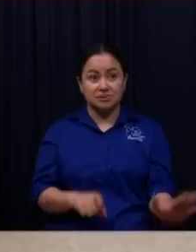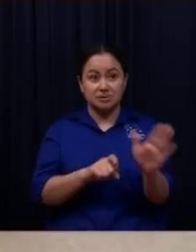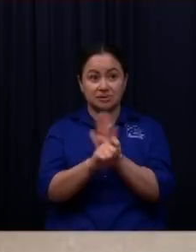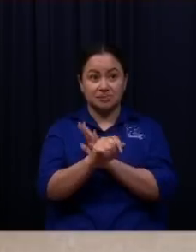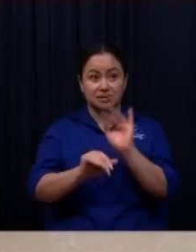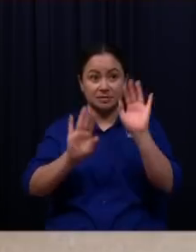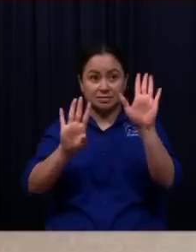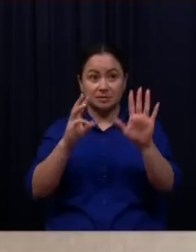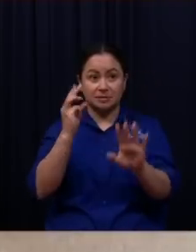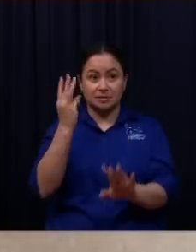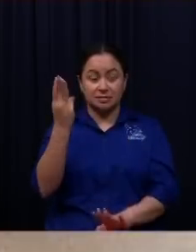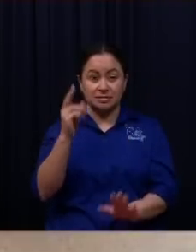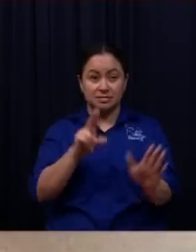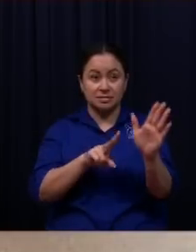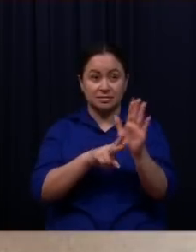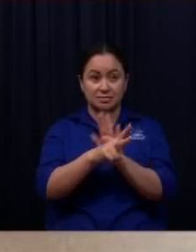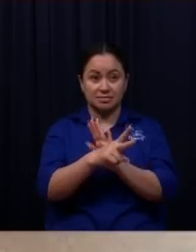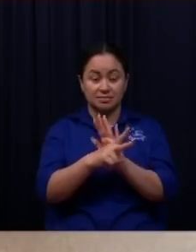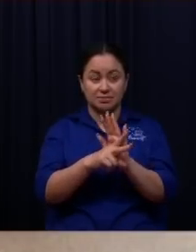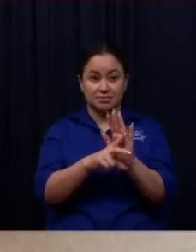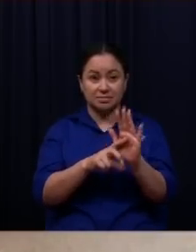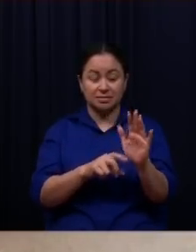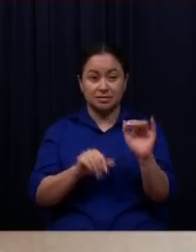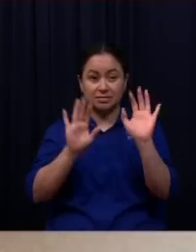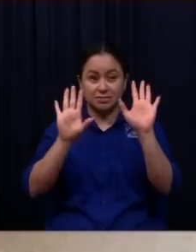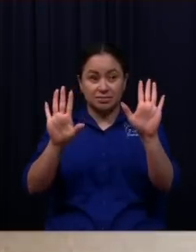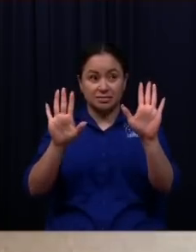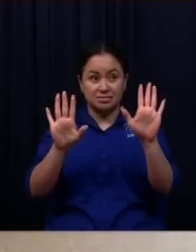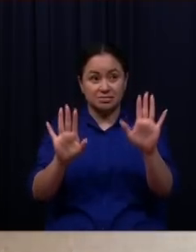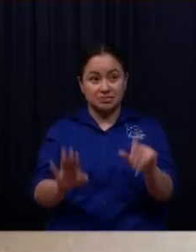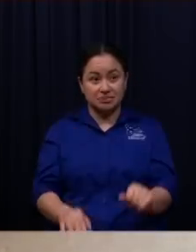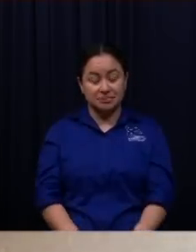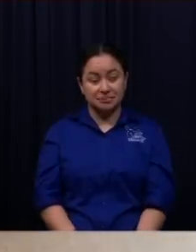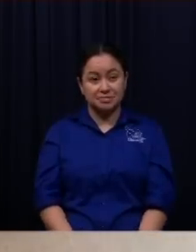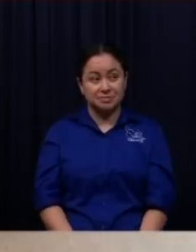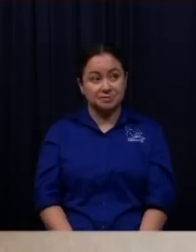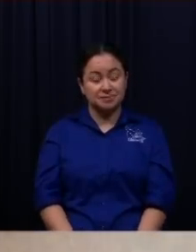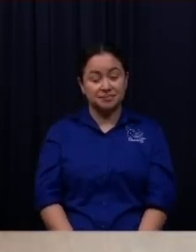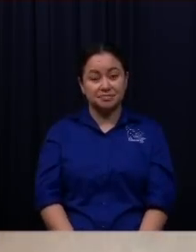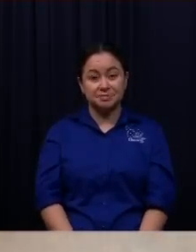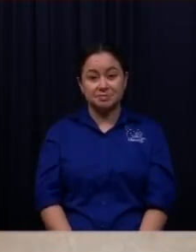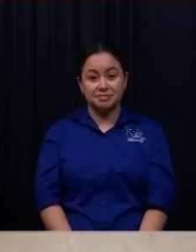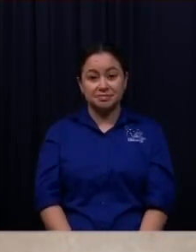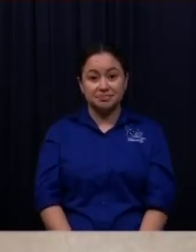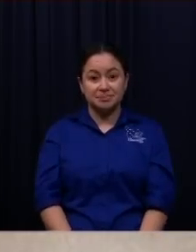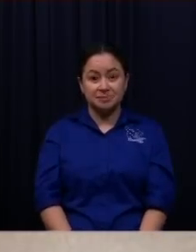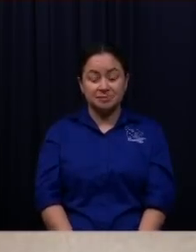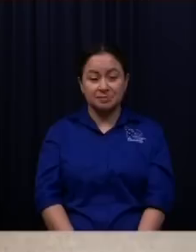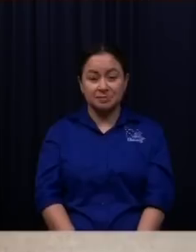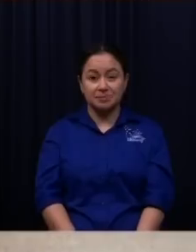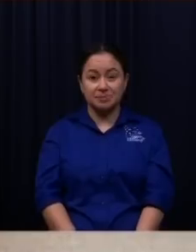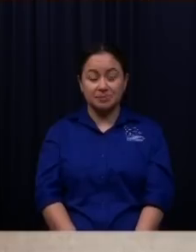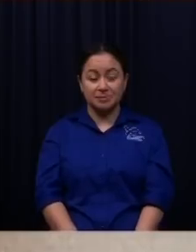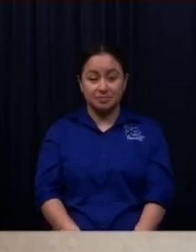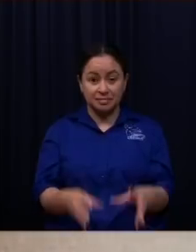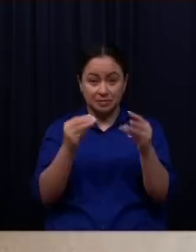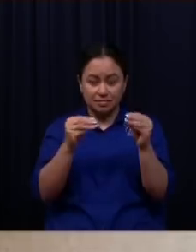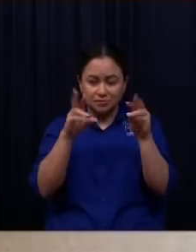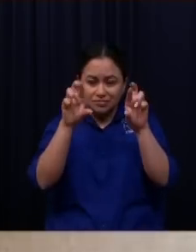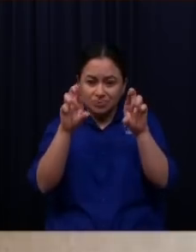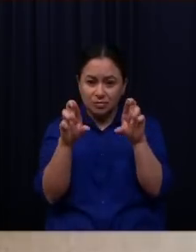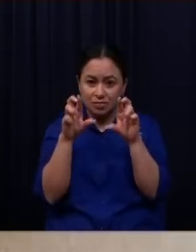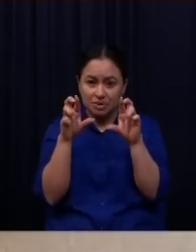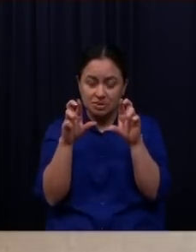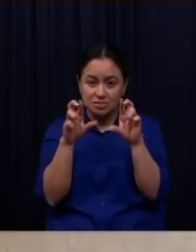está finalizando la epístola a los hebreos. Muchos teólogos dicen, por todo lo que ya le dije con anterioridad, que